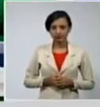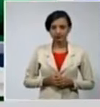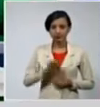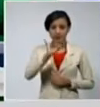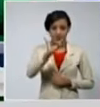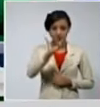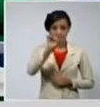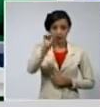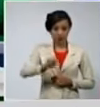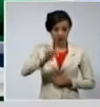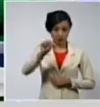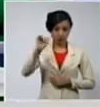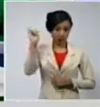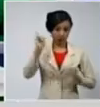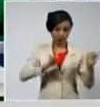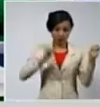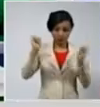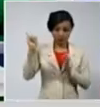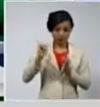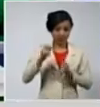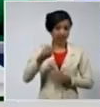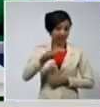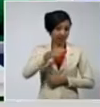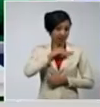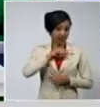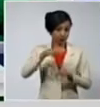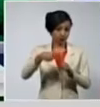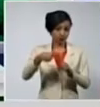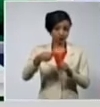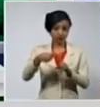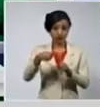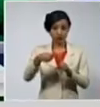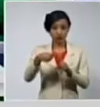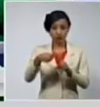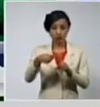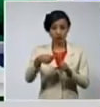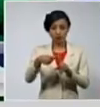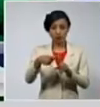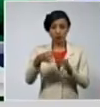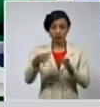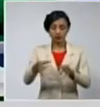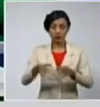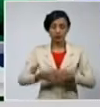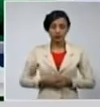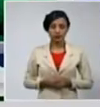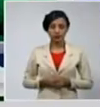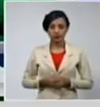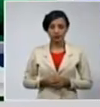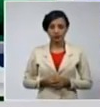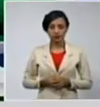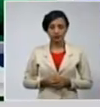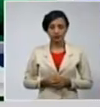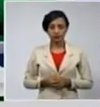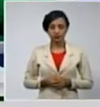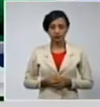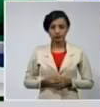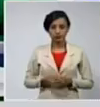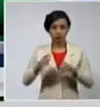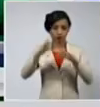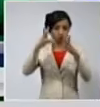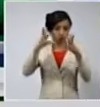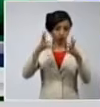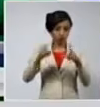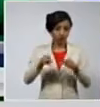importados que tuvimos en ayer, pues, con fuentes de infección en el extranjero, y en el acumulado el